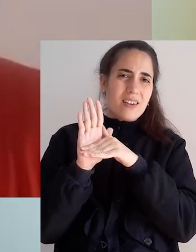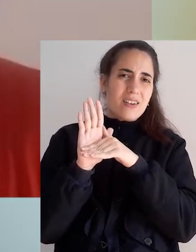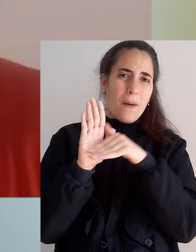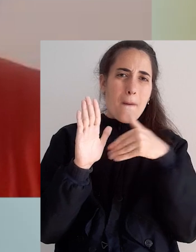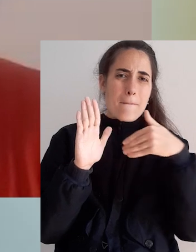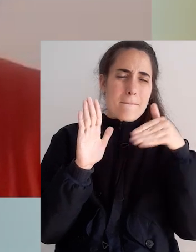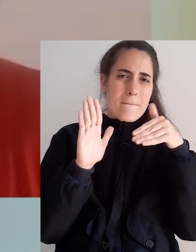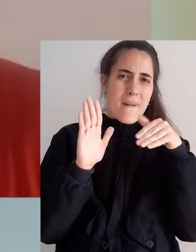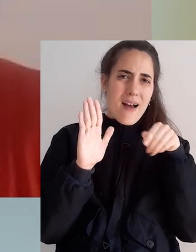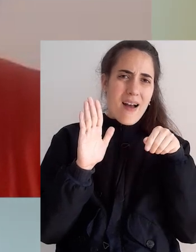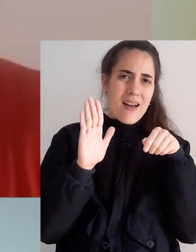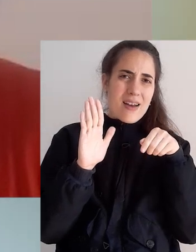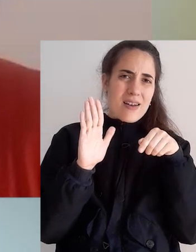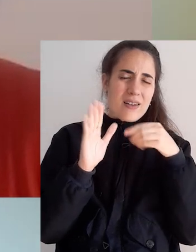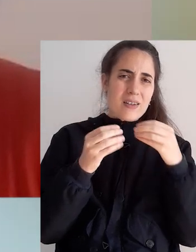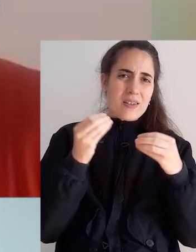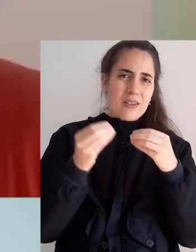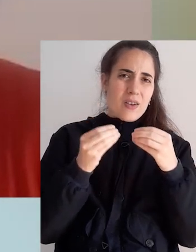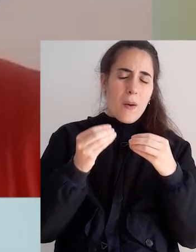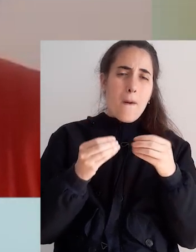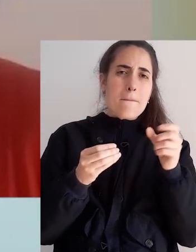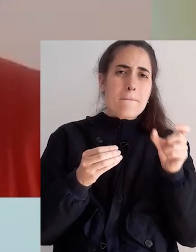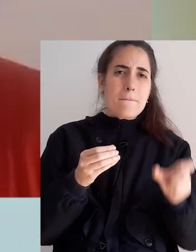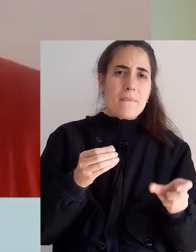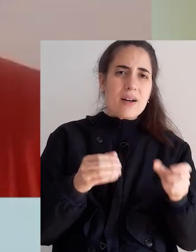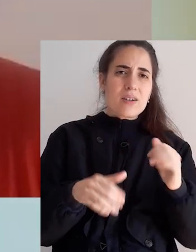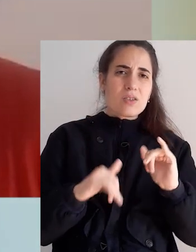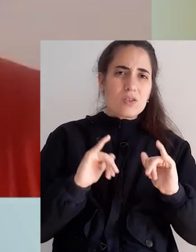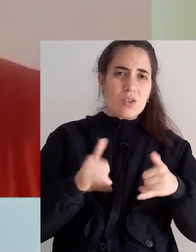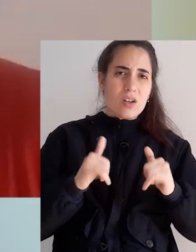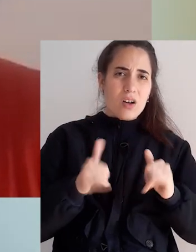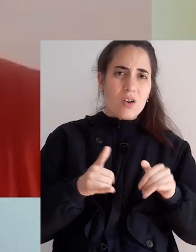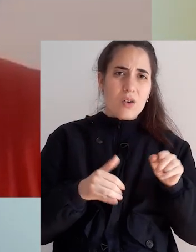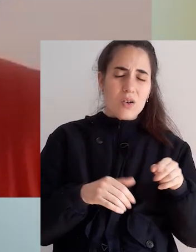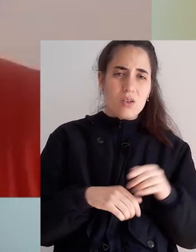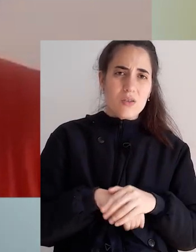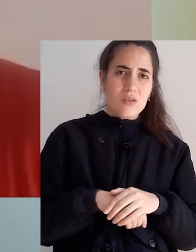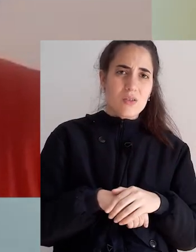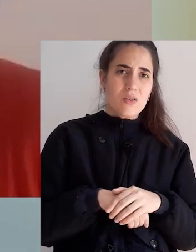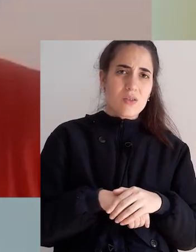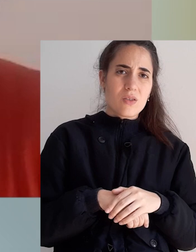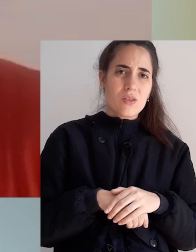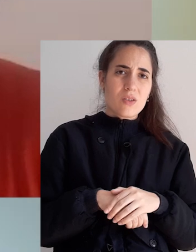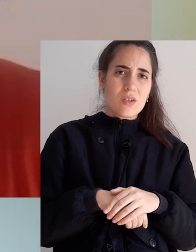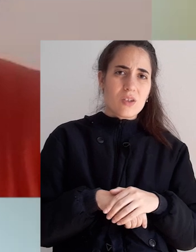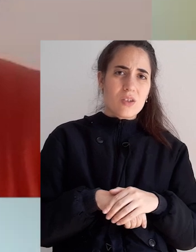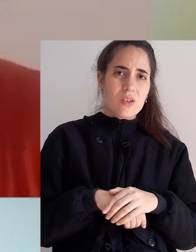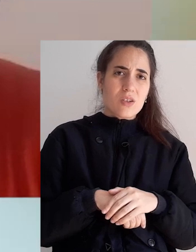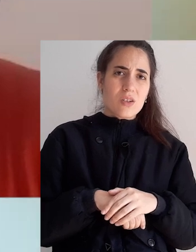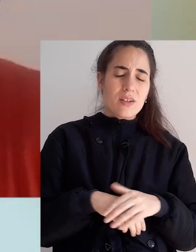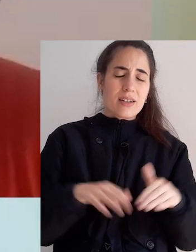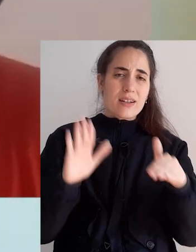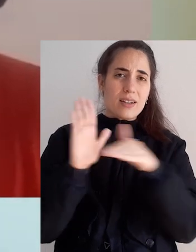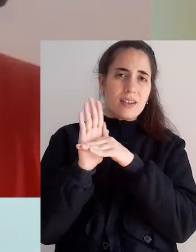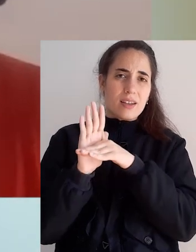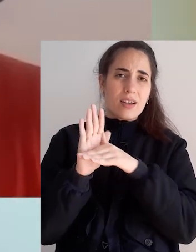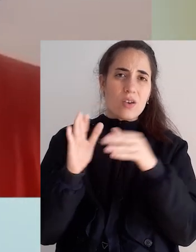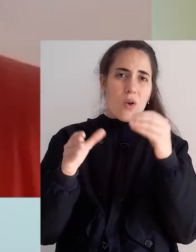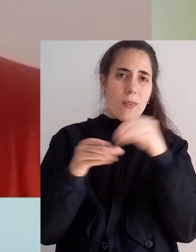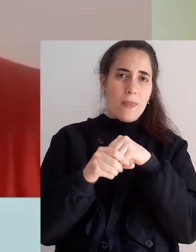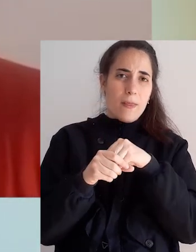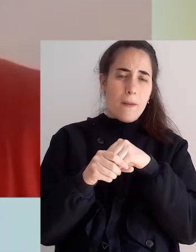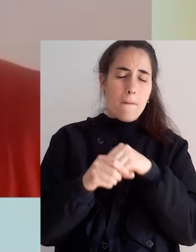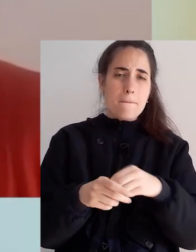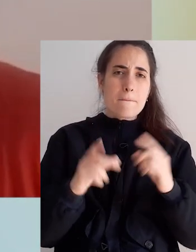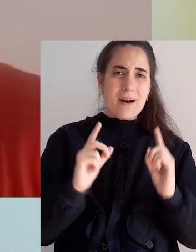no cubre, que tarda, que esto del nomenclador, que también es una cuestión engorrosa para que